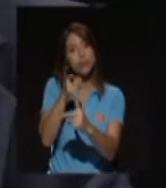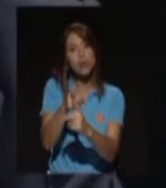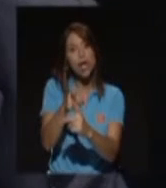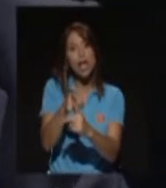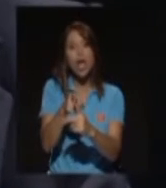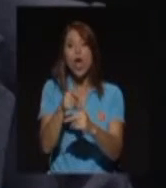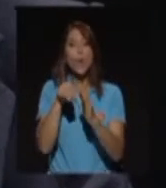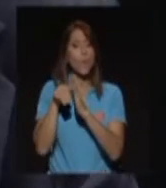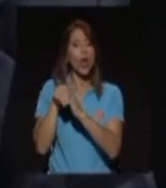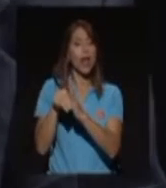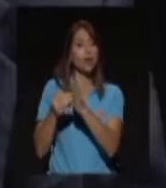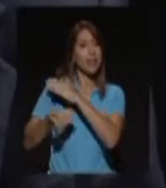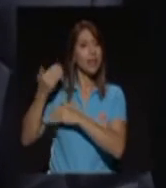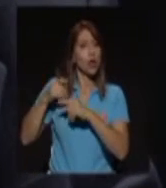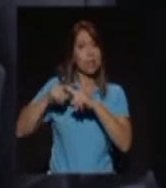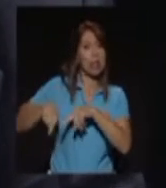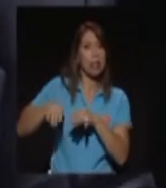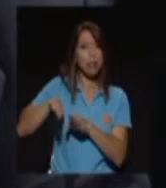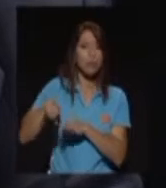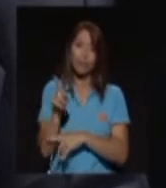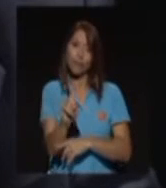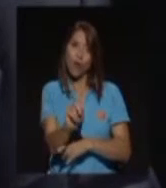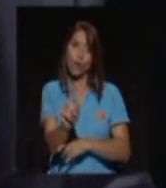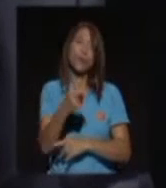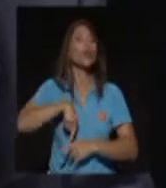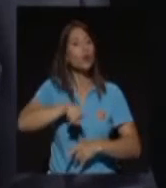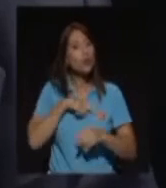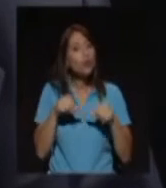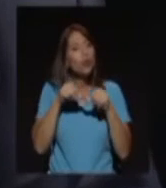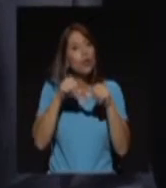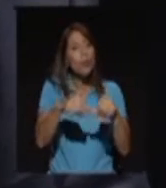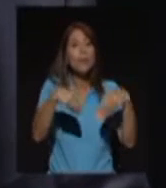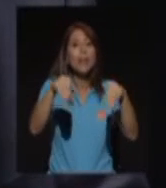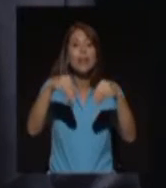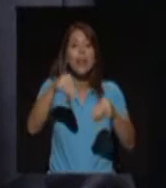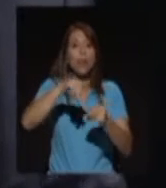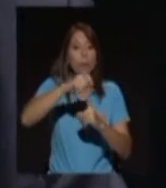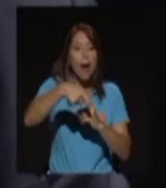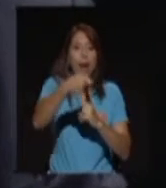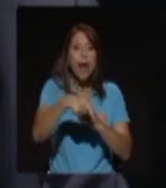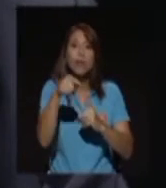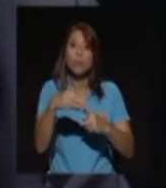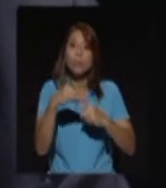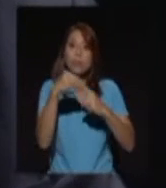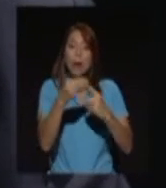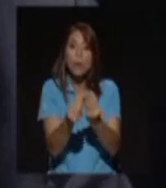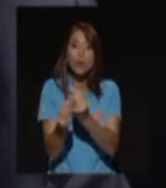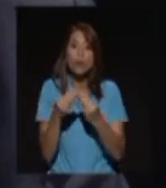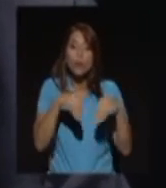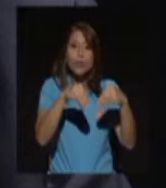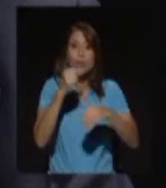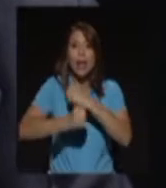anteriores, por así decir, ¿verdad? Entonces seguimos siendo exportadores de banano, que es nuestro principal producto de exportación. El año pasado